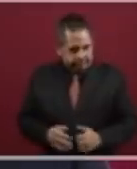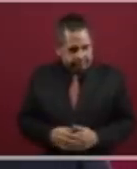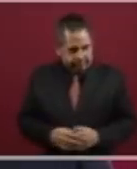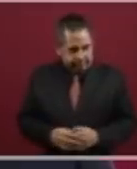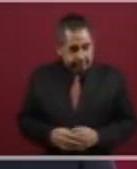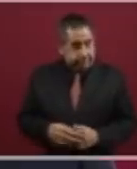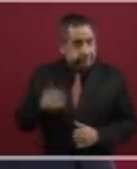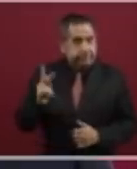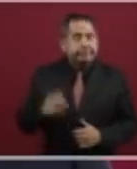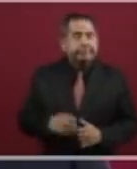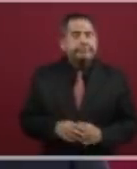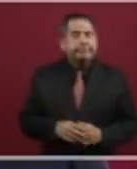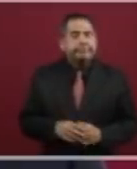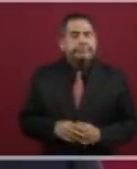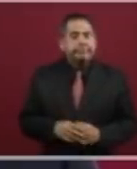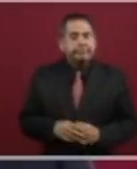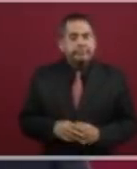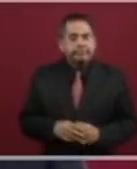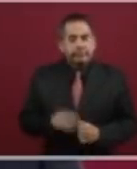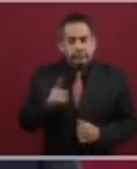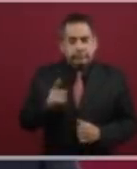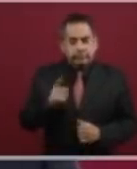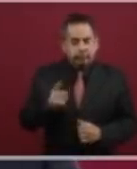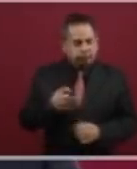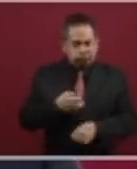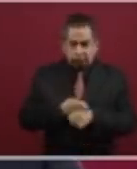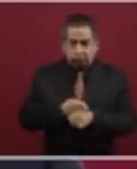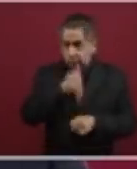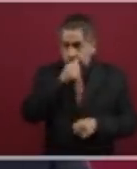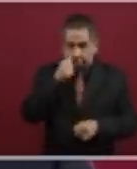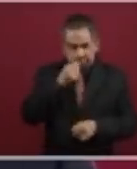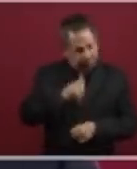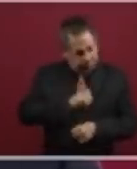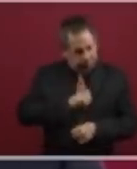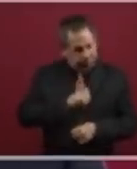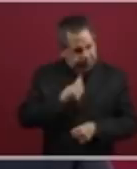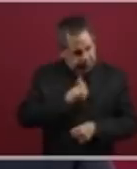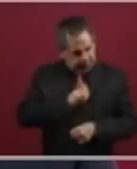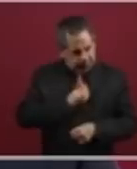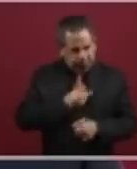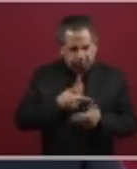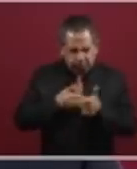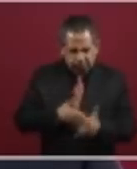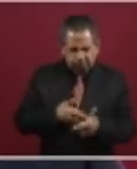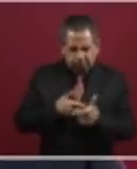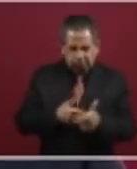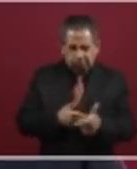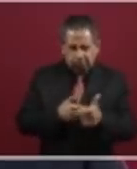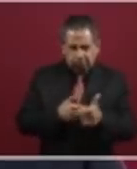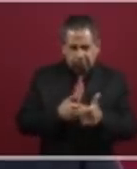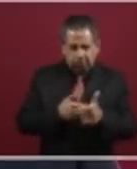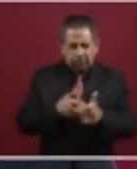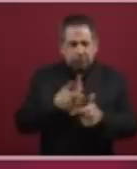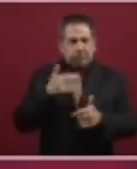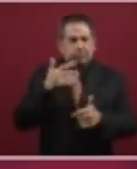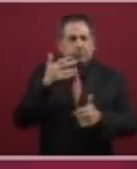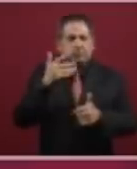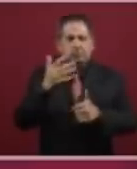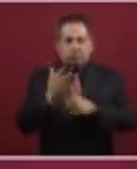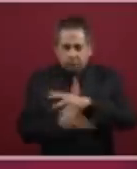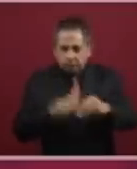Pero esa perseverancia fue la que llevó a la restauración de la